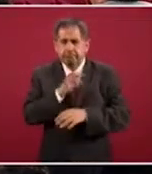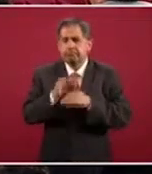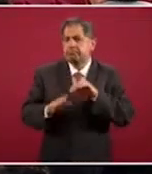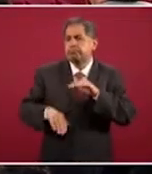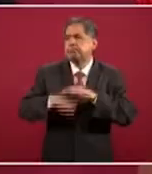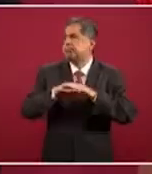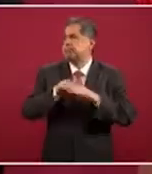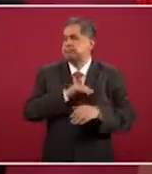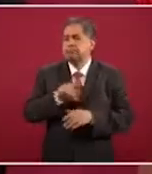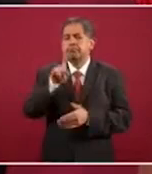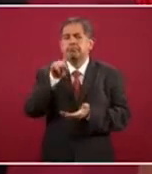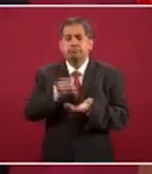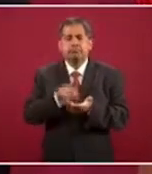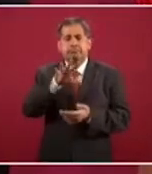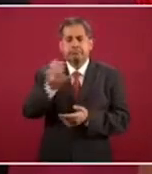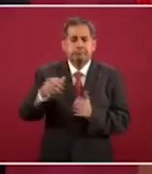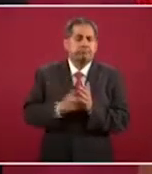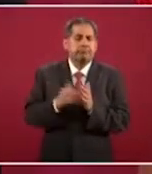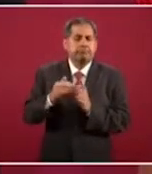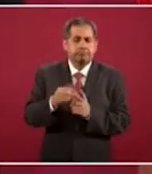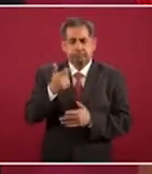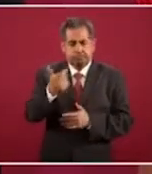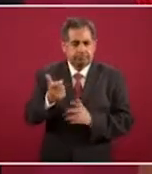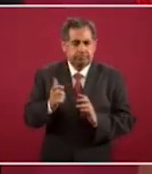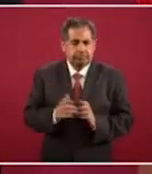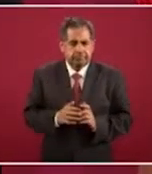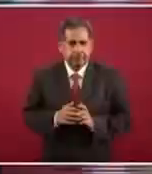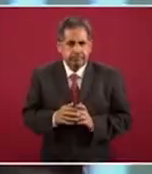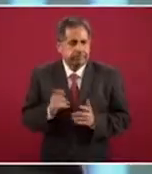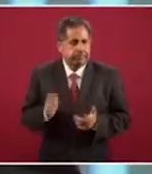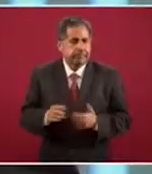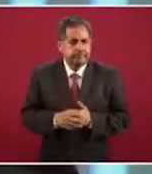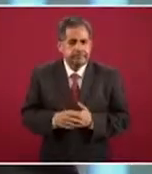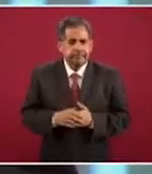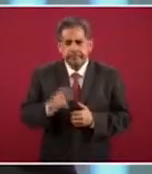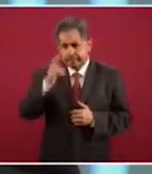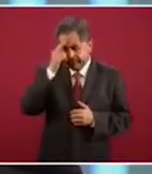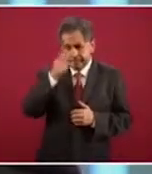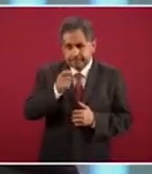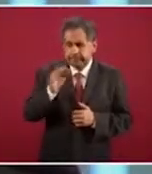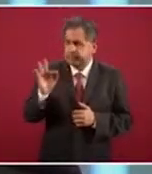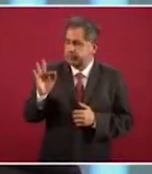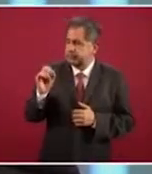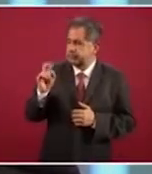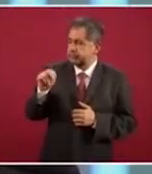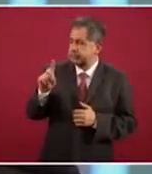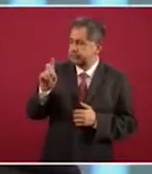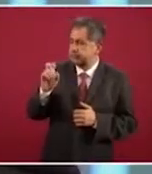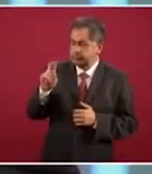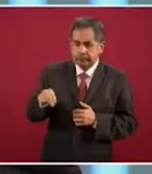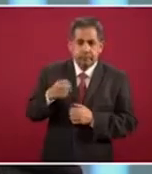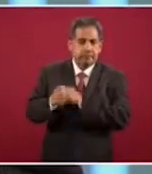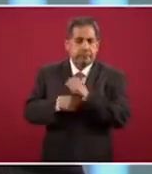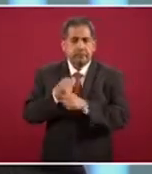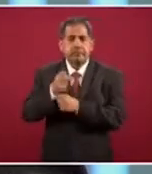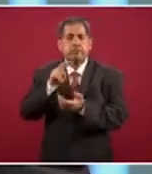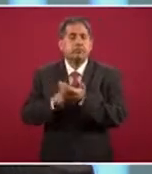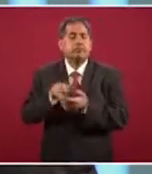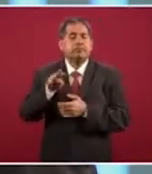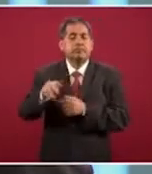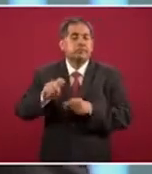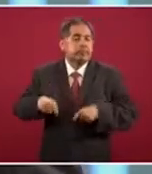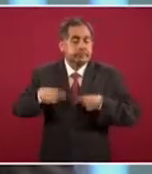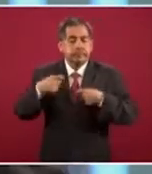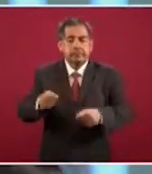cercana a los 1.500 millones de pesos y recordar qué fonden para el ejercicio de 2019 se le